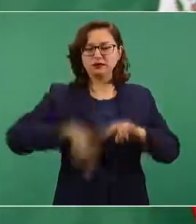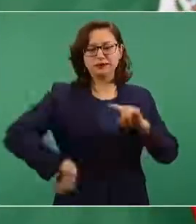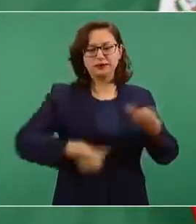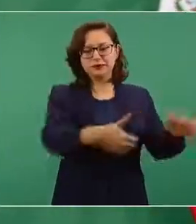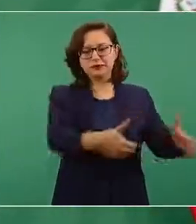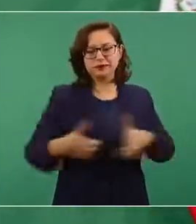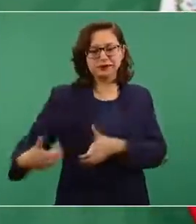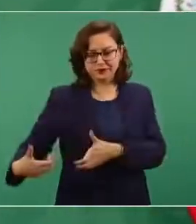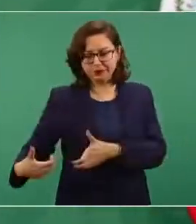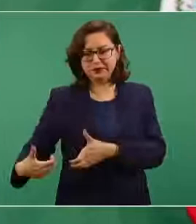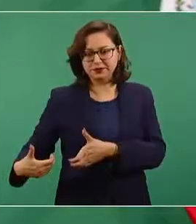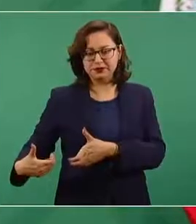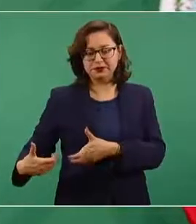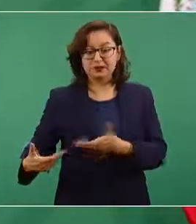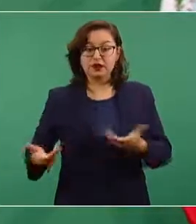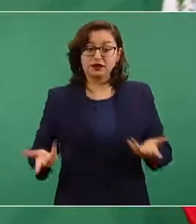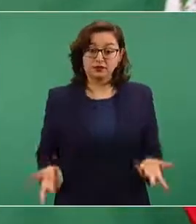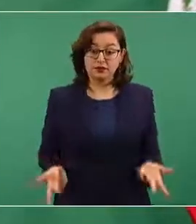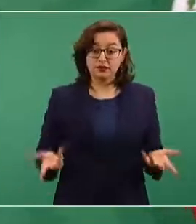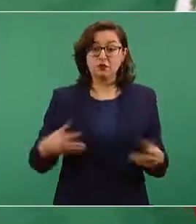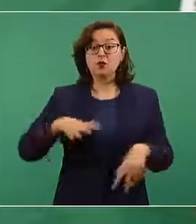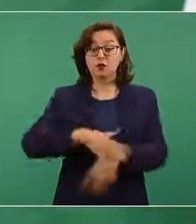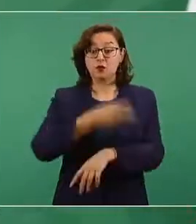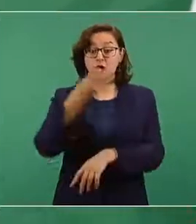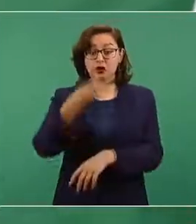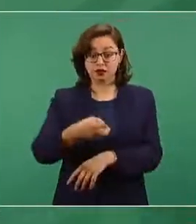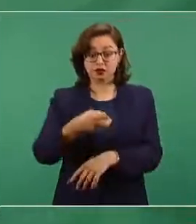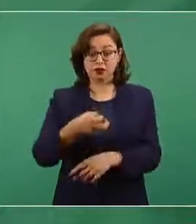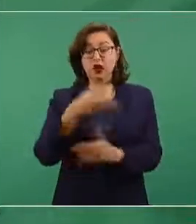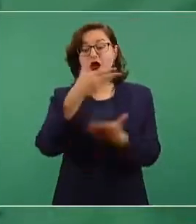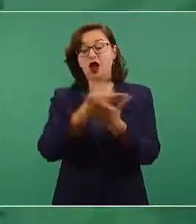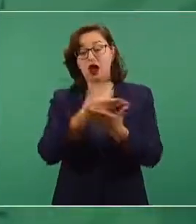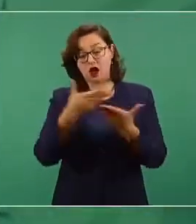Entonces estamos haciendo un levantamiento